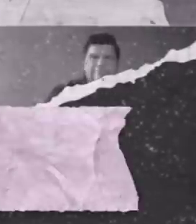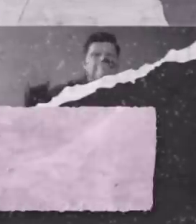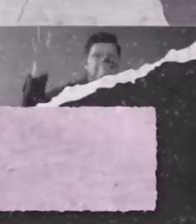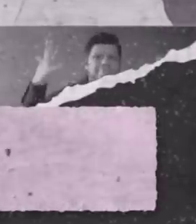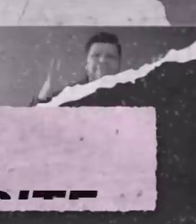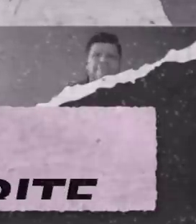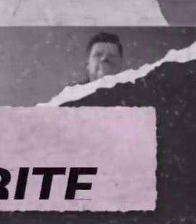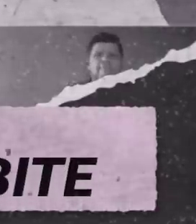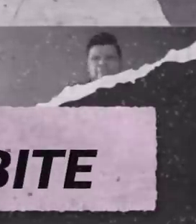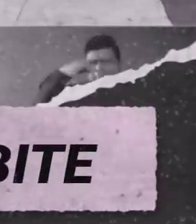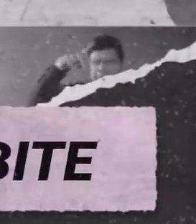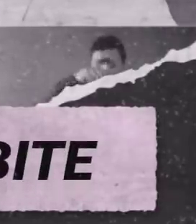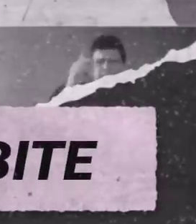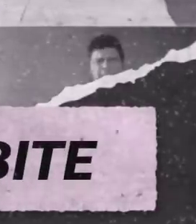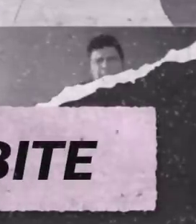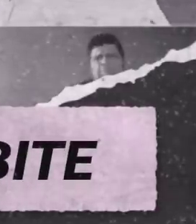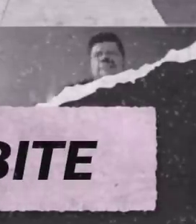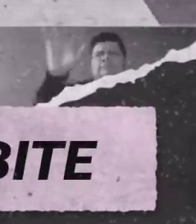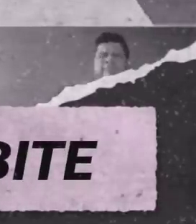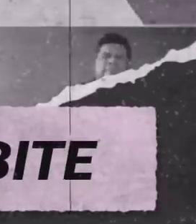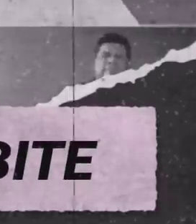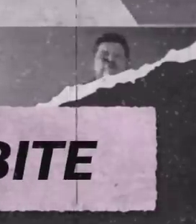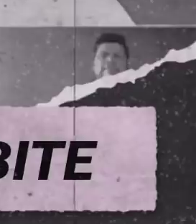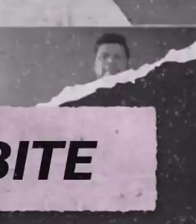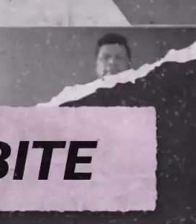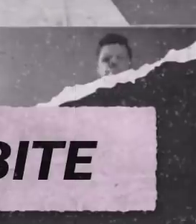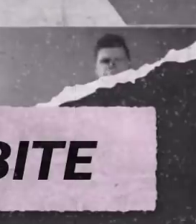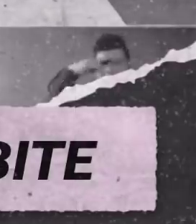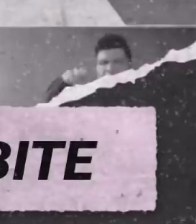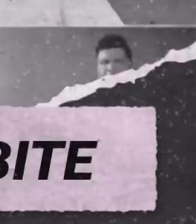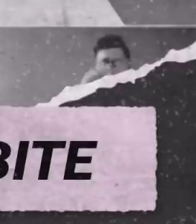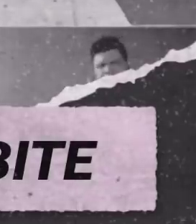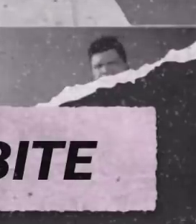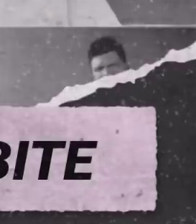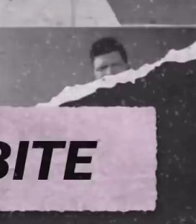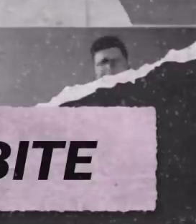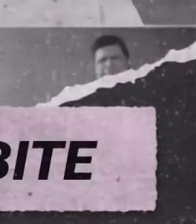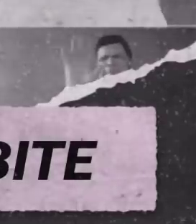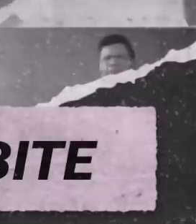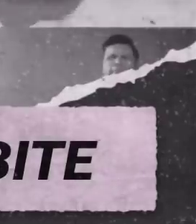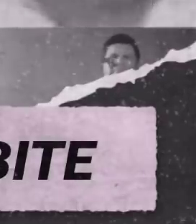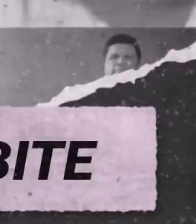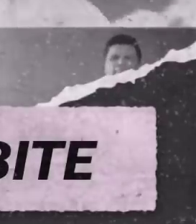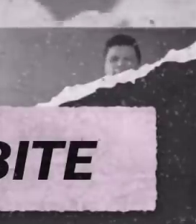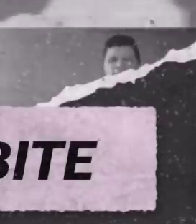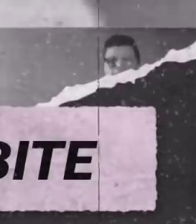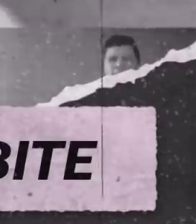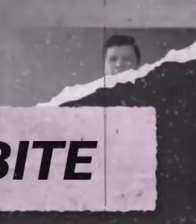¡Viva México! ¡Viva México! ¡Viva México! ¡Viva México!